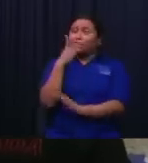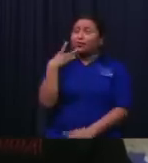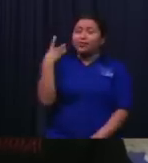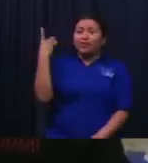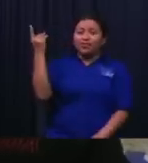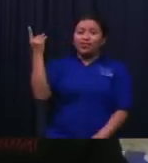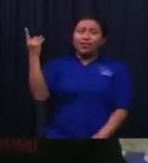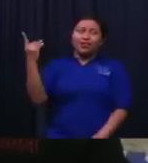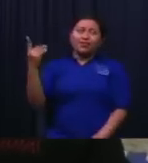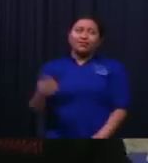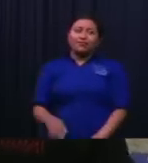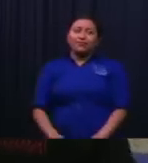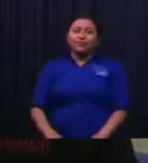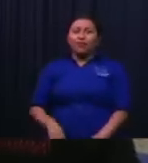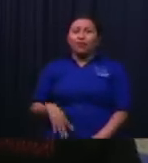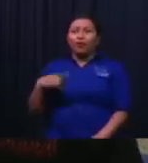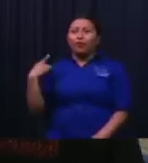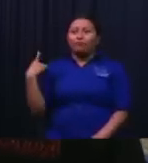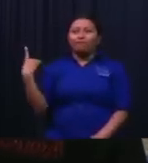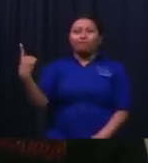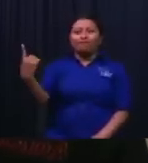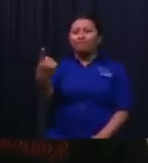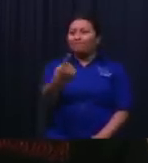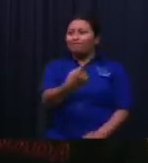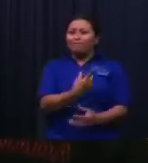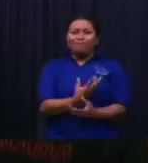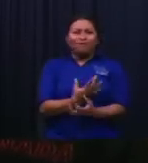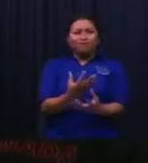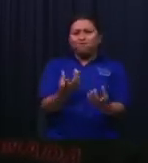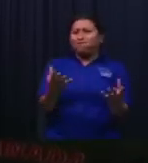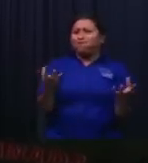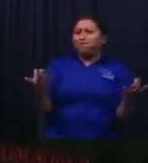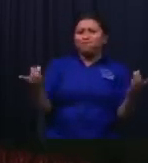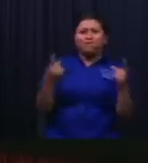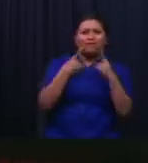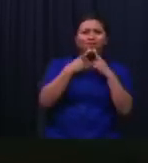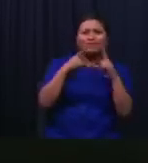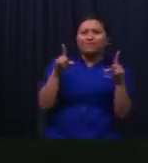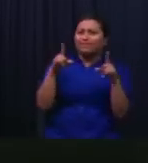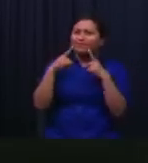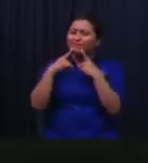Dios. Van a verlo todos, hermanos. Lo